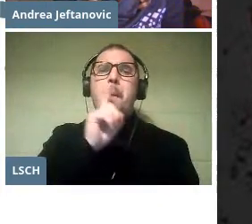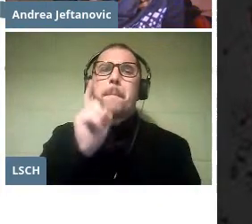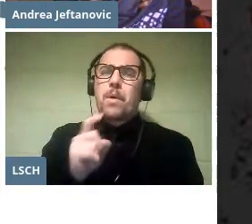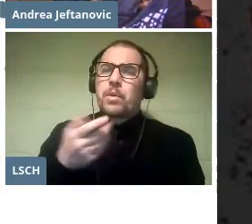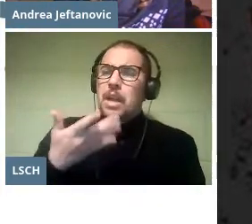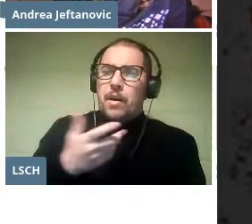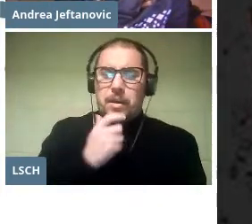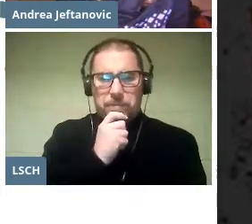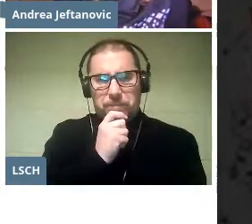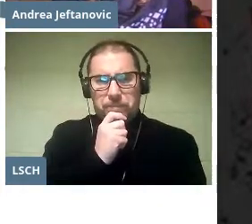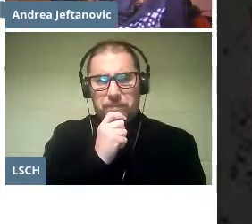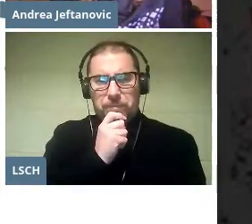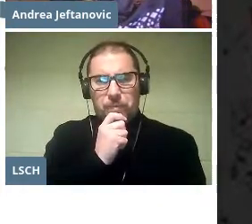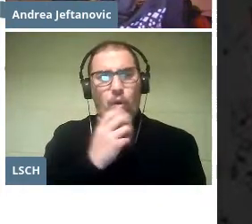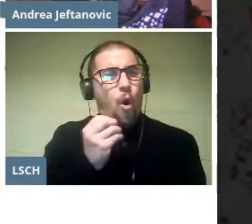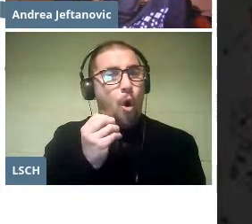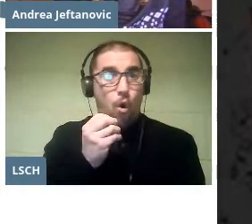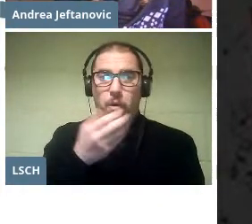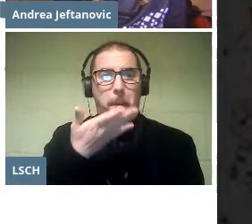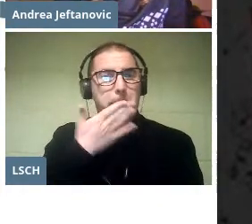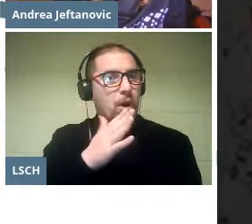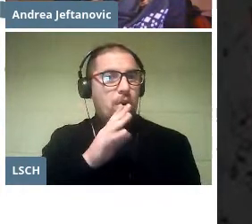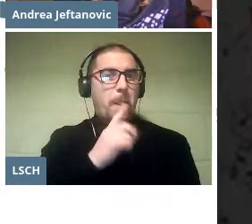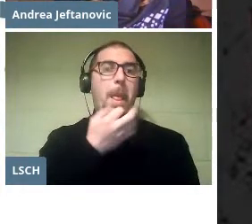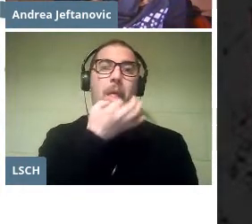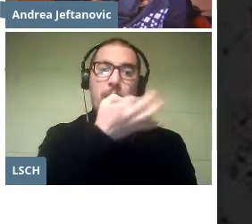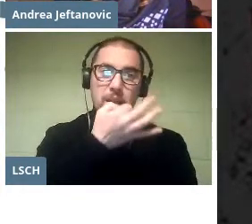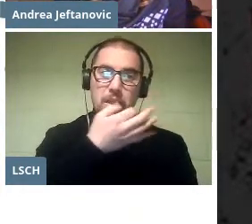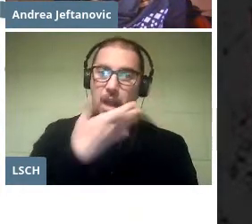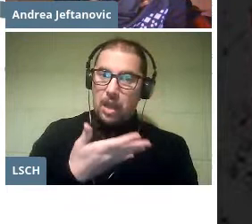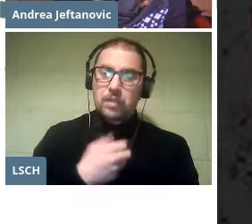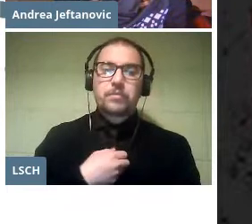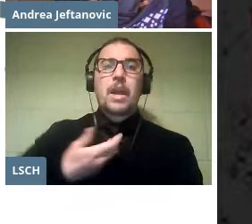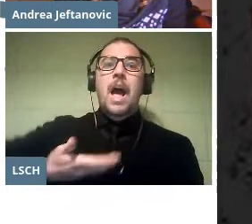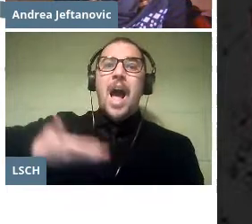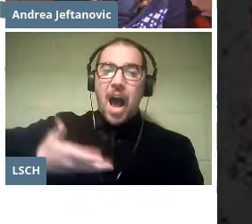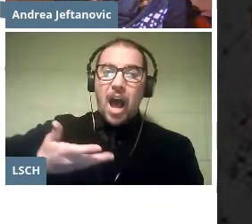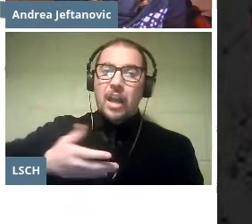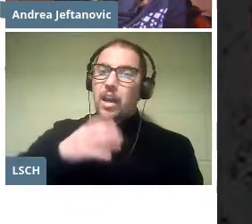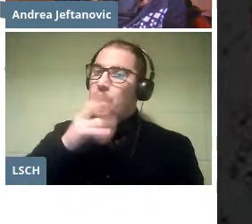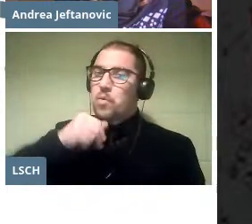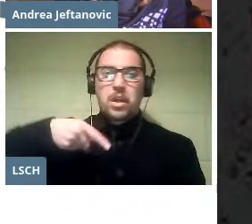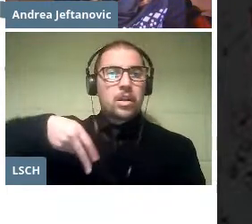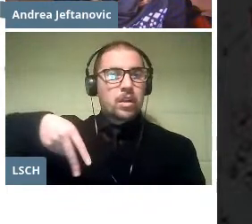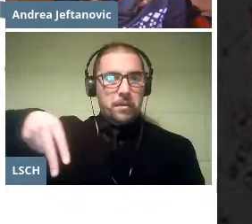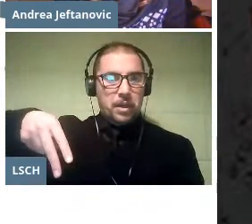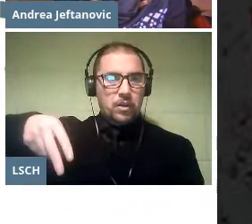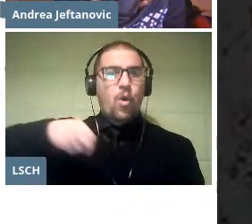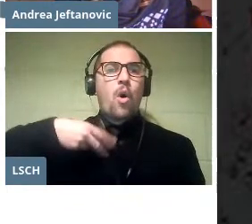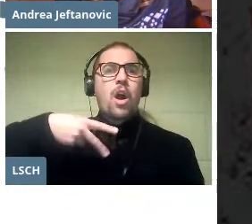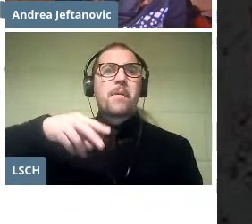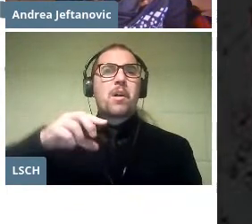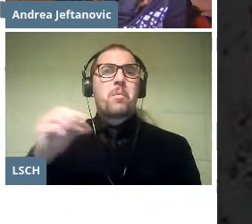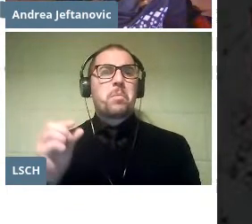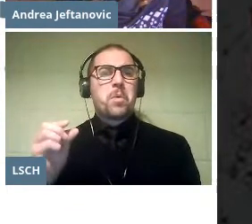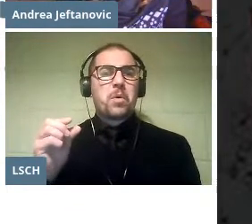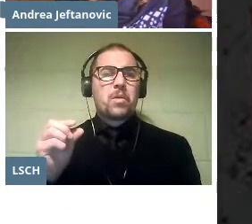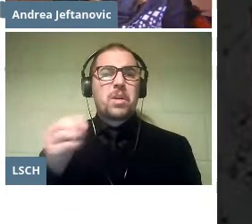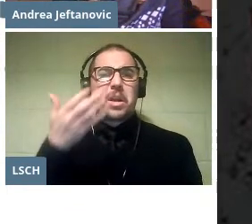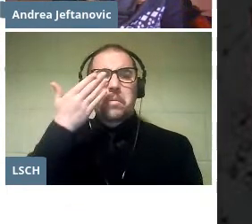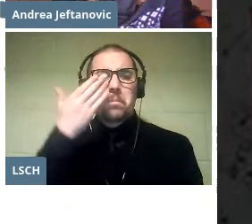actual, o la afirmación actual, de que hoy no se camina nada o se camina poco y